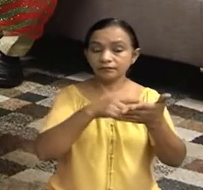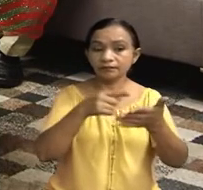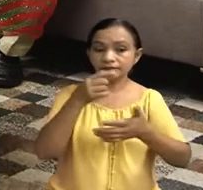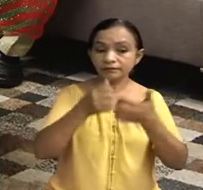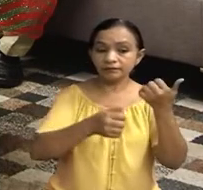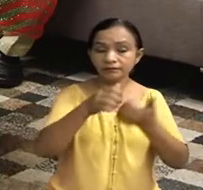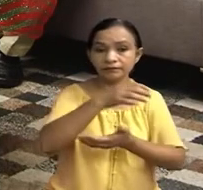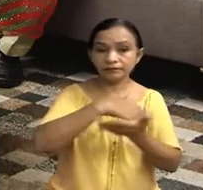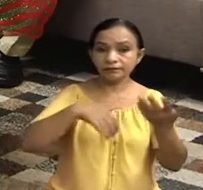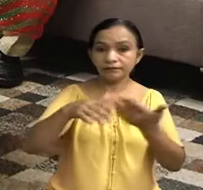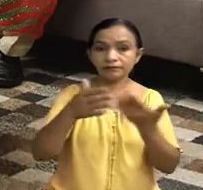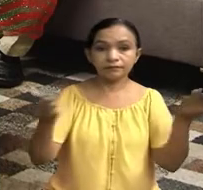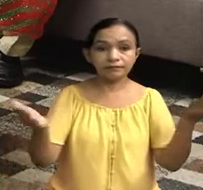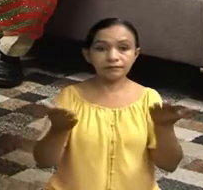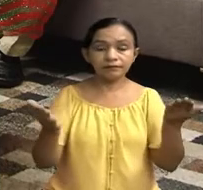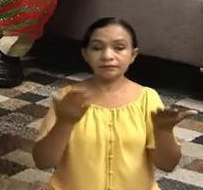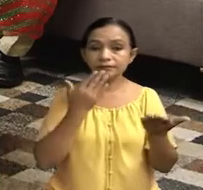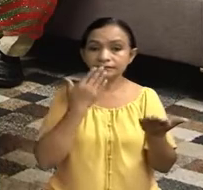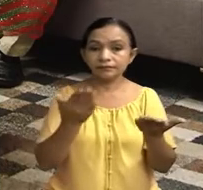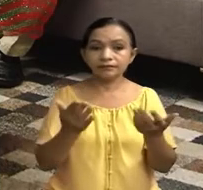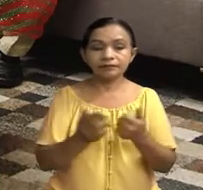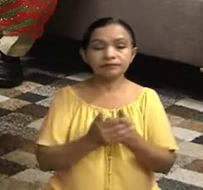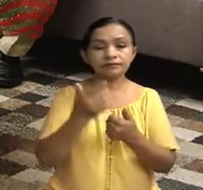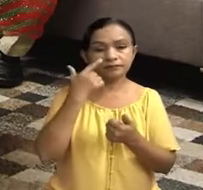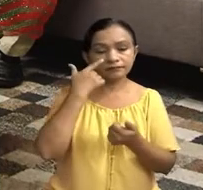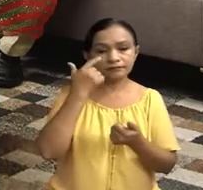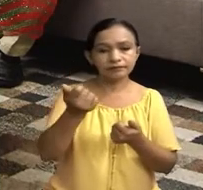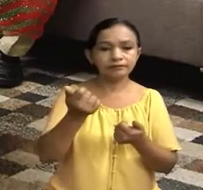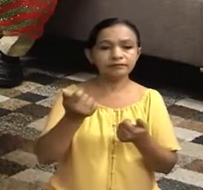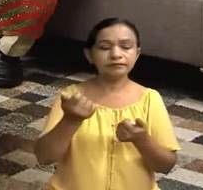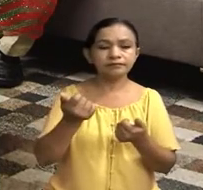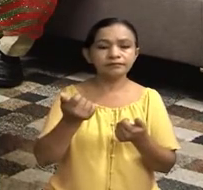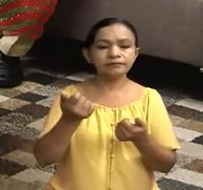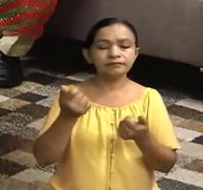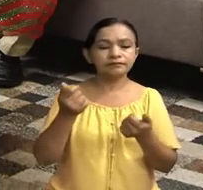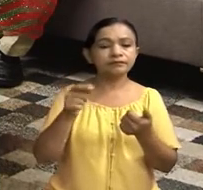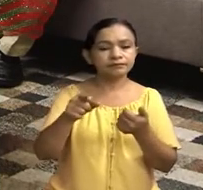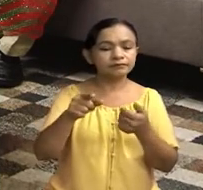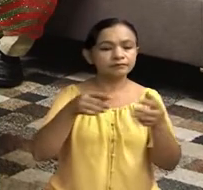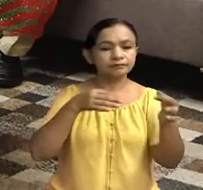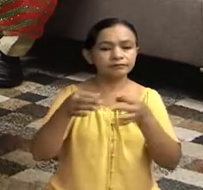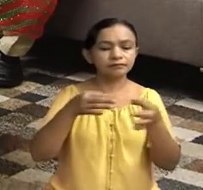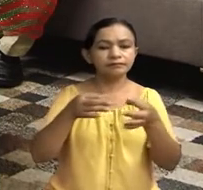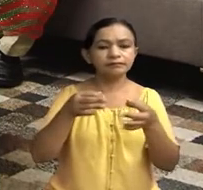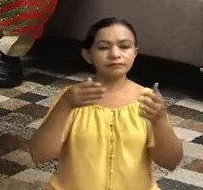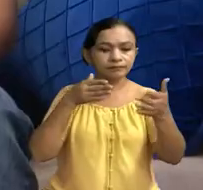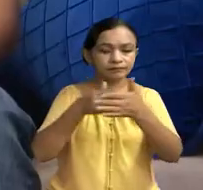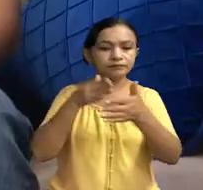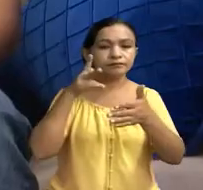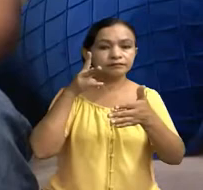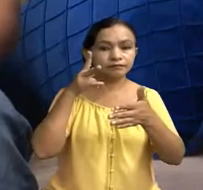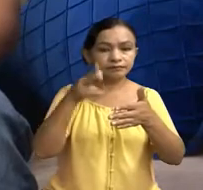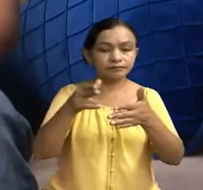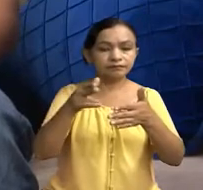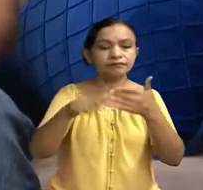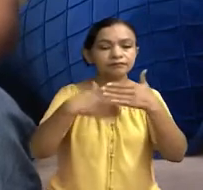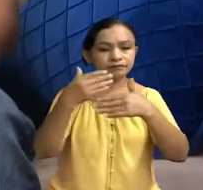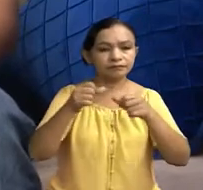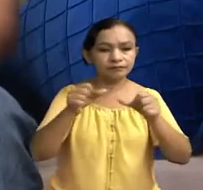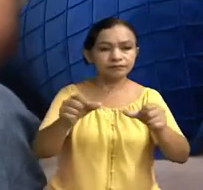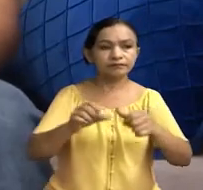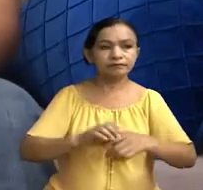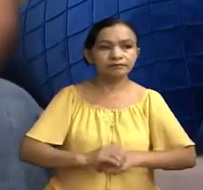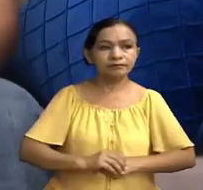desorden. Bueno, y conocer un poquito su análisis a partir de esta realidad. Hacemos una breve pausa y ya